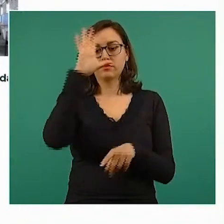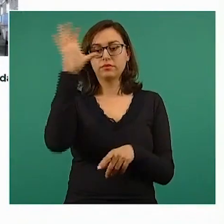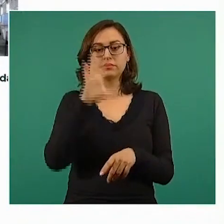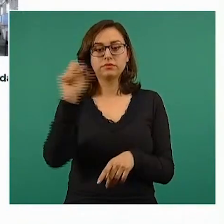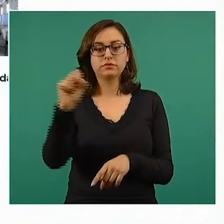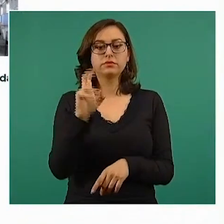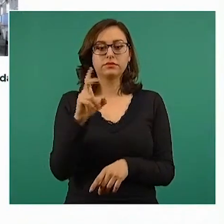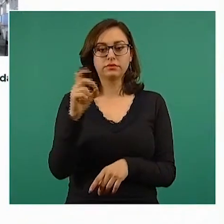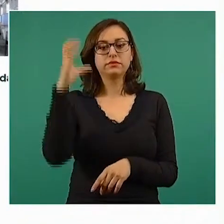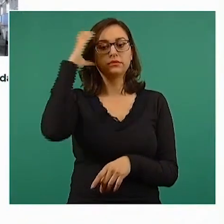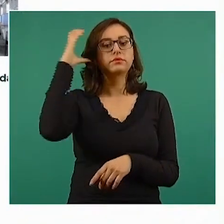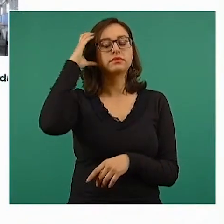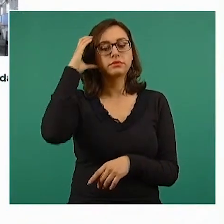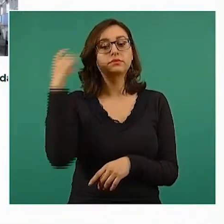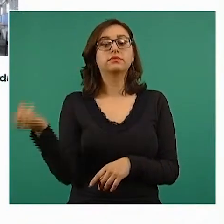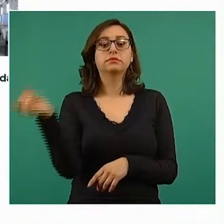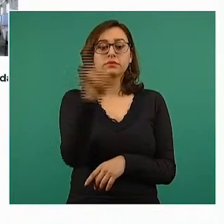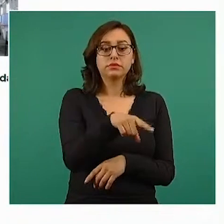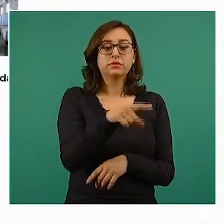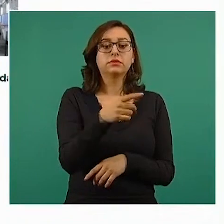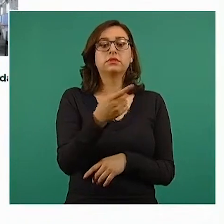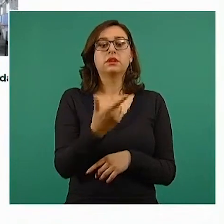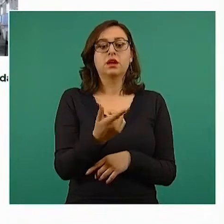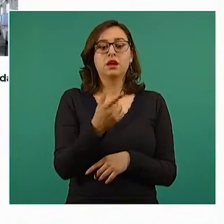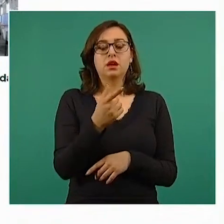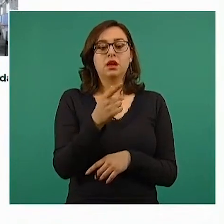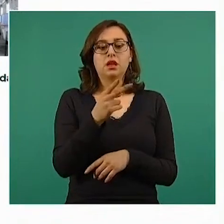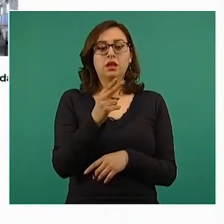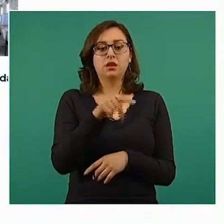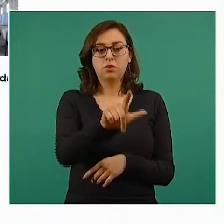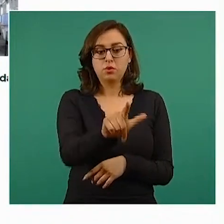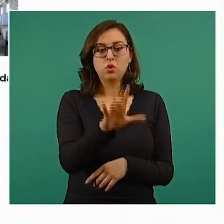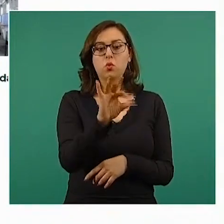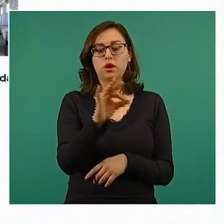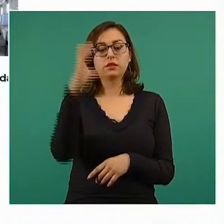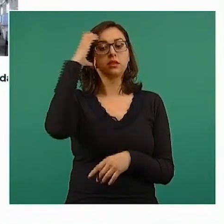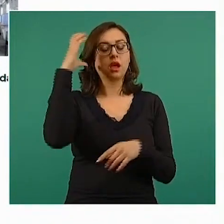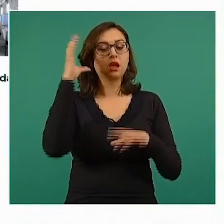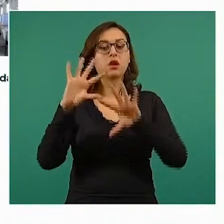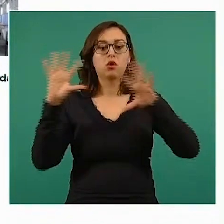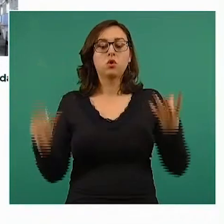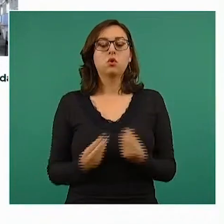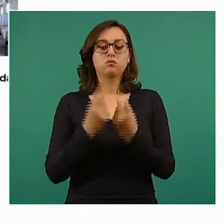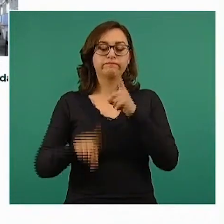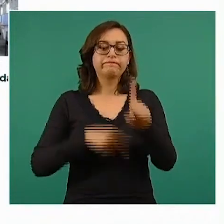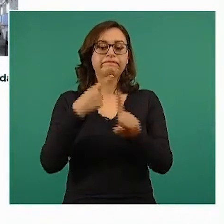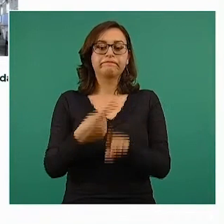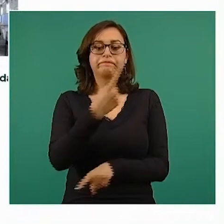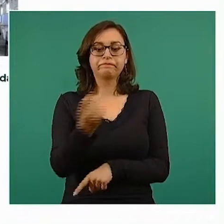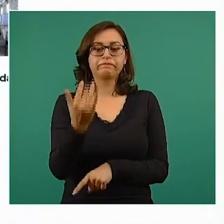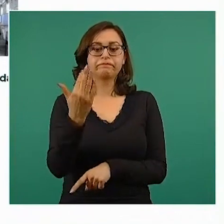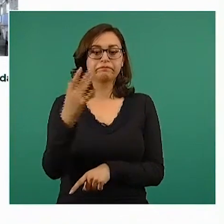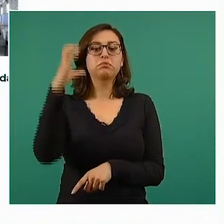30 camas, y el Hospital número 67 en Apodaca, con 40 camas. 150 camas adicionales que nos ayudaron